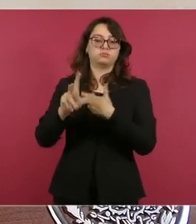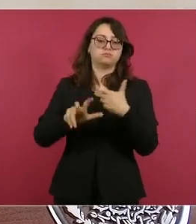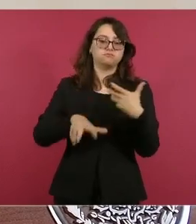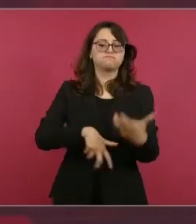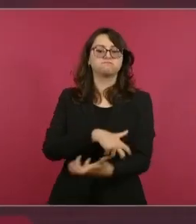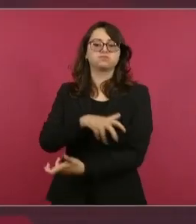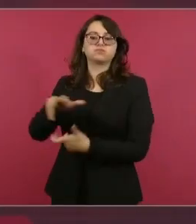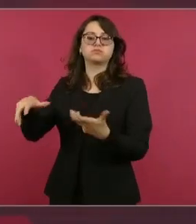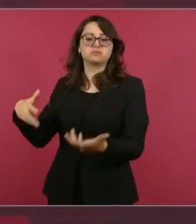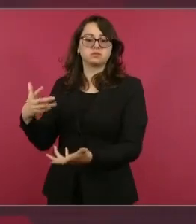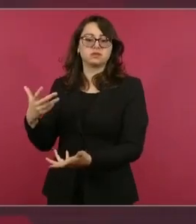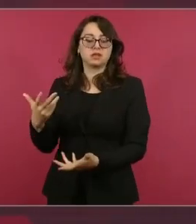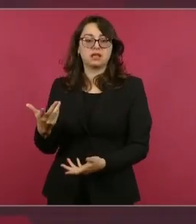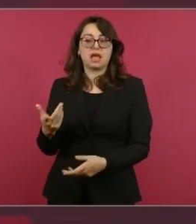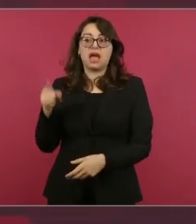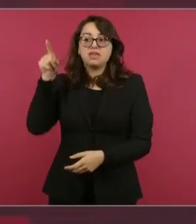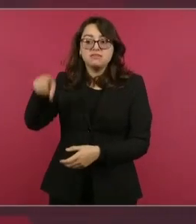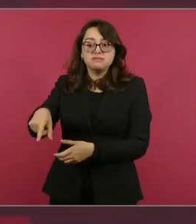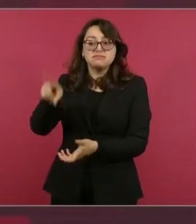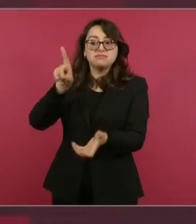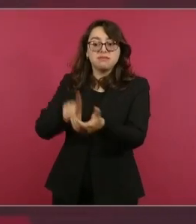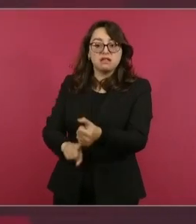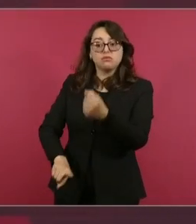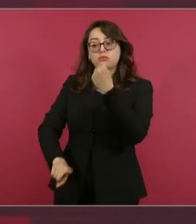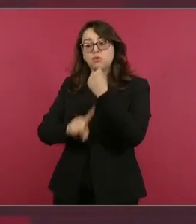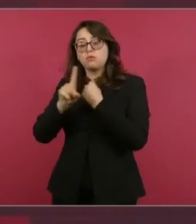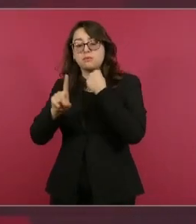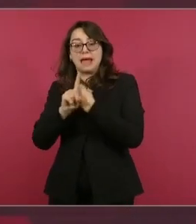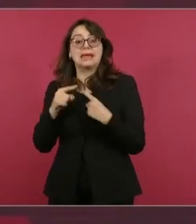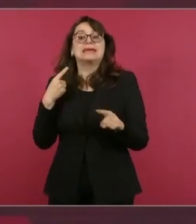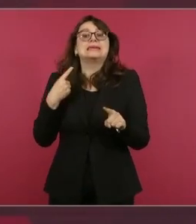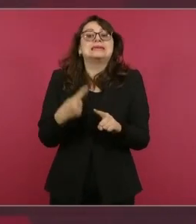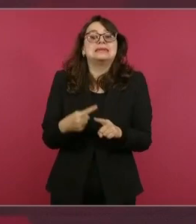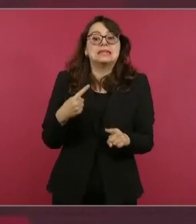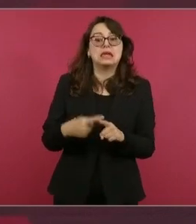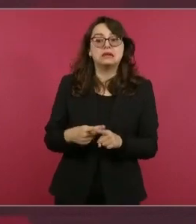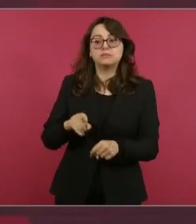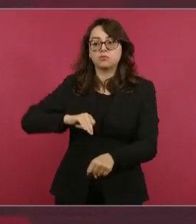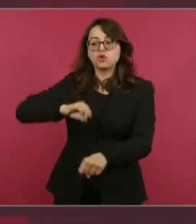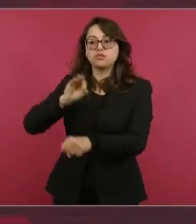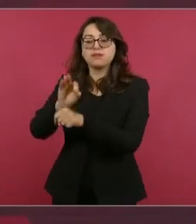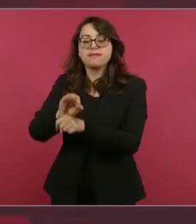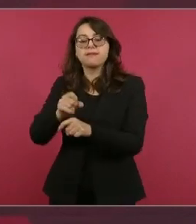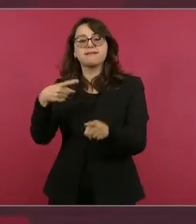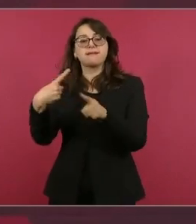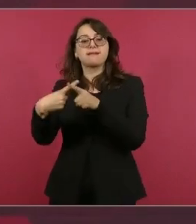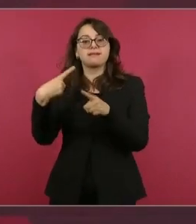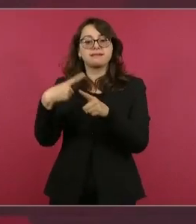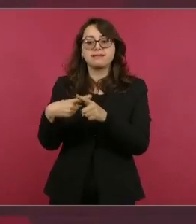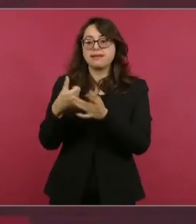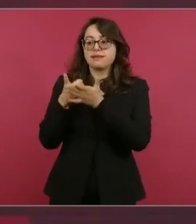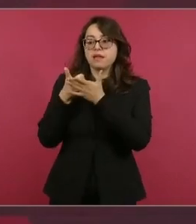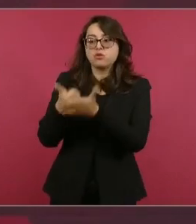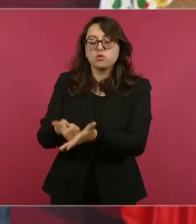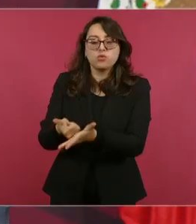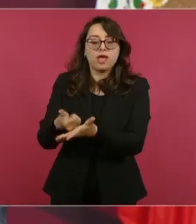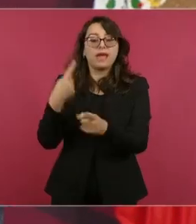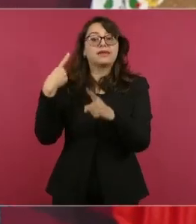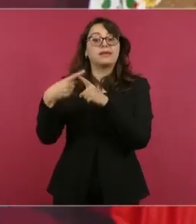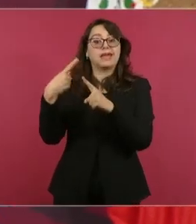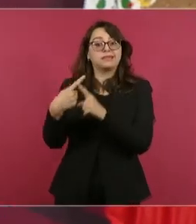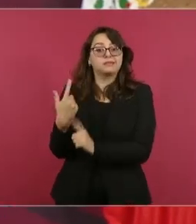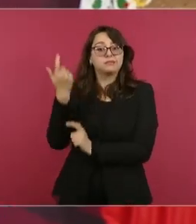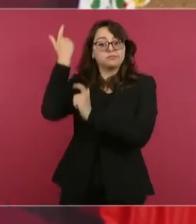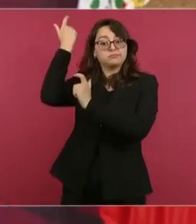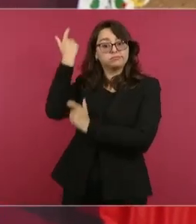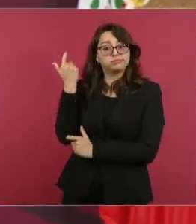incumplir con una responsabilidad del Estado, el que la gente se tenga que armar y se